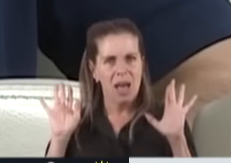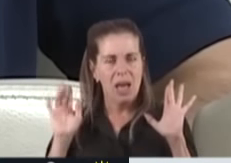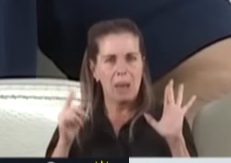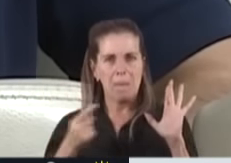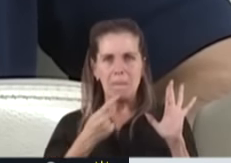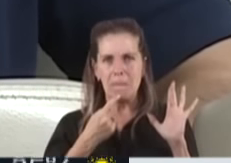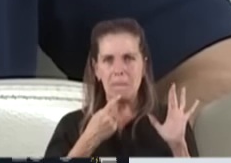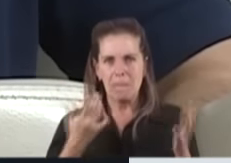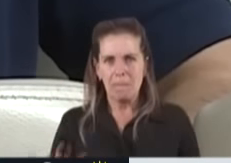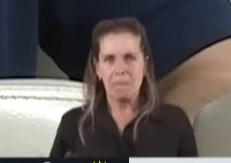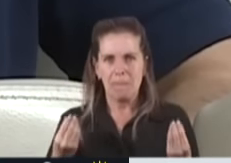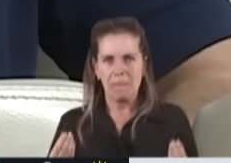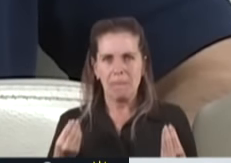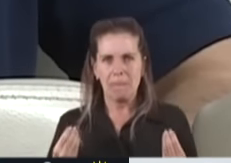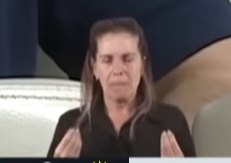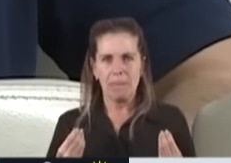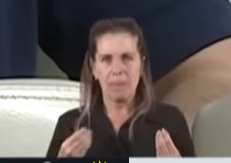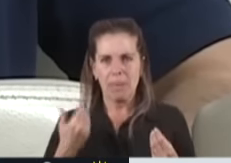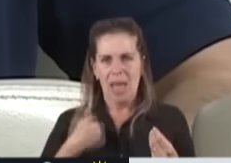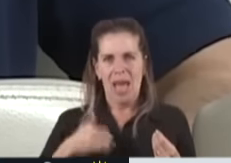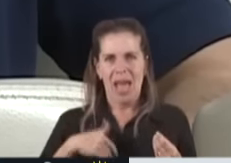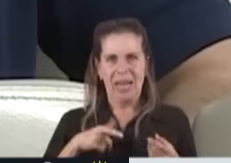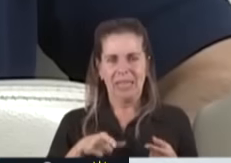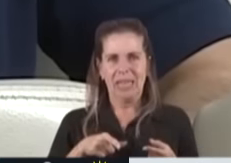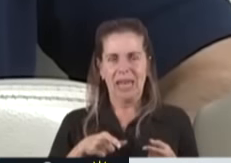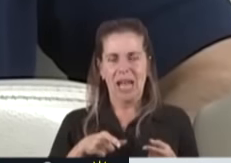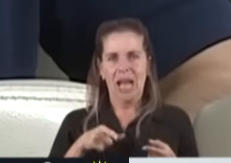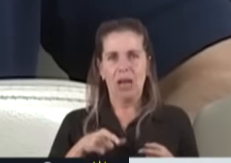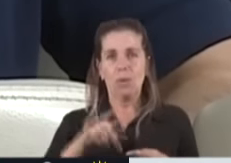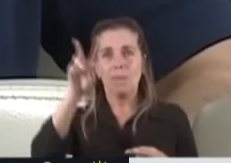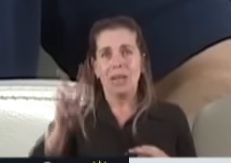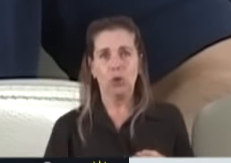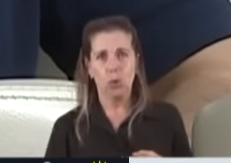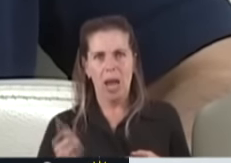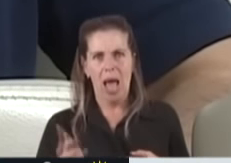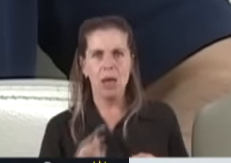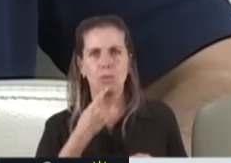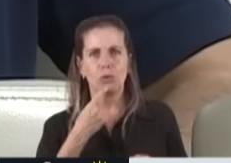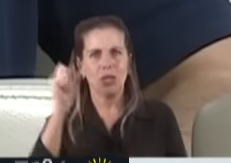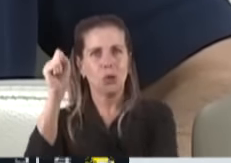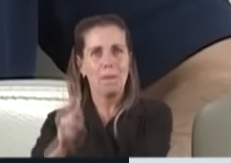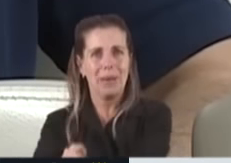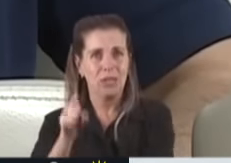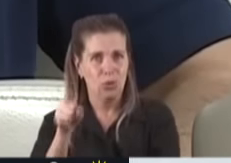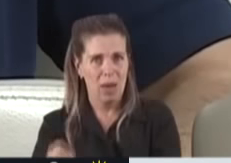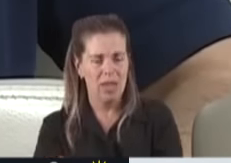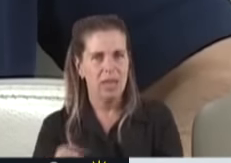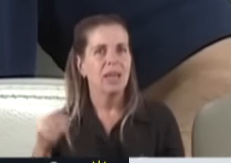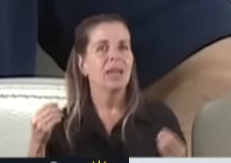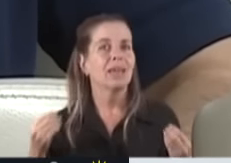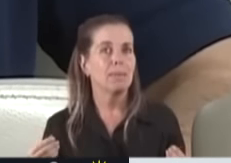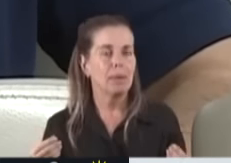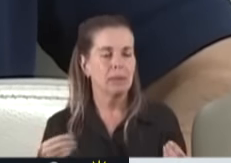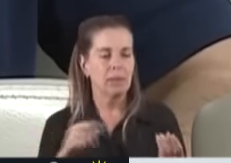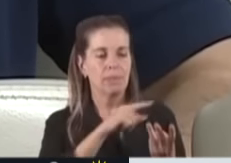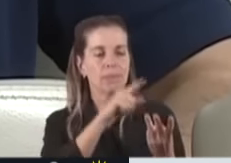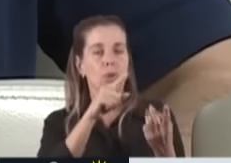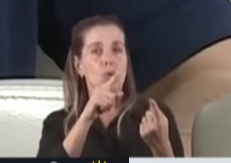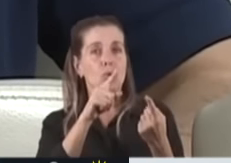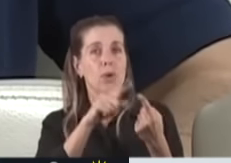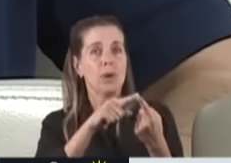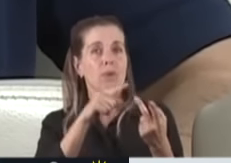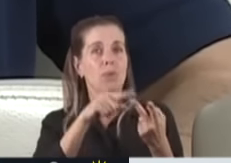alguna manera la situación del gendarme Nahuel Gallo. Y permitime otra pregunta, si se puede, al